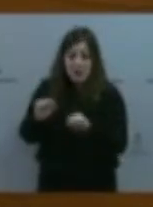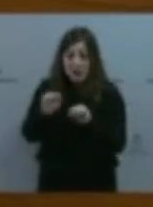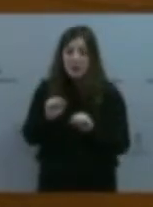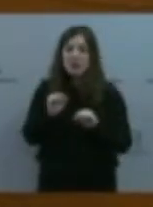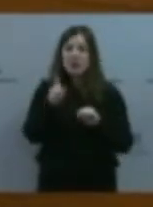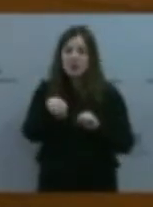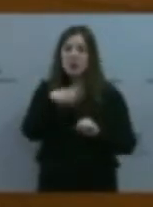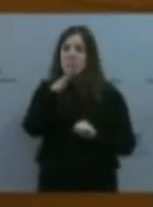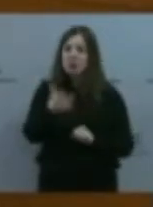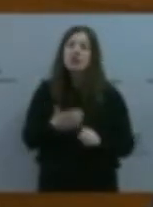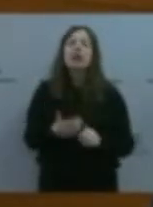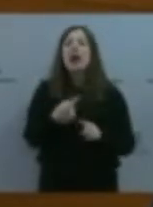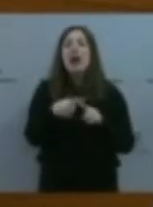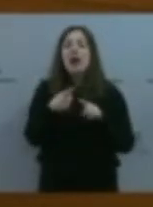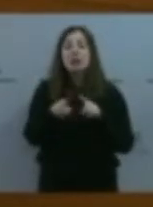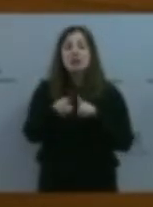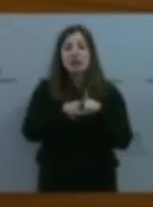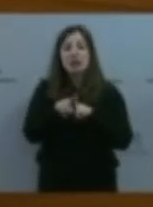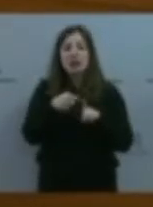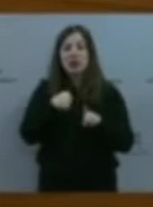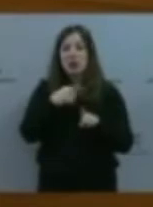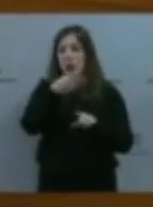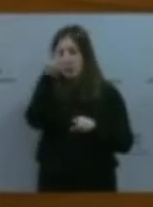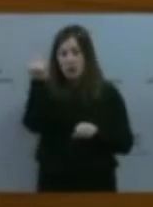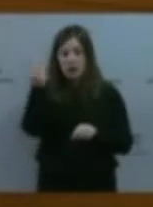no los voy a obviar, están ahí. El informe, como